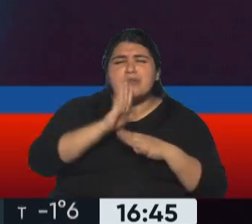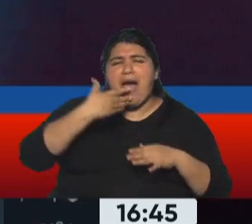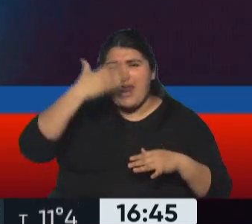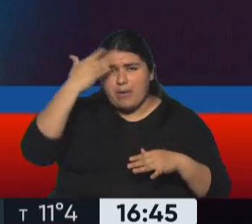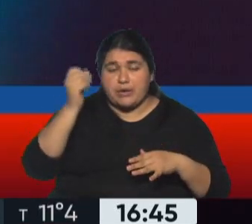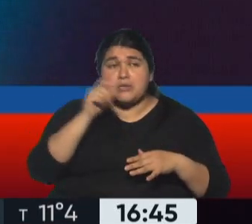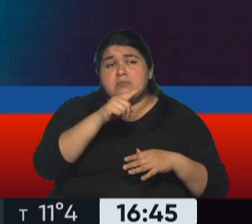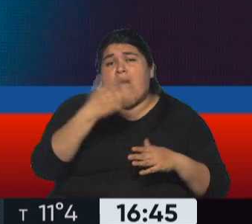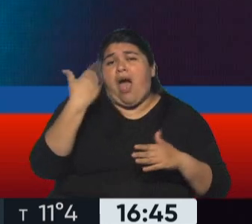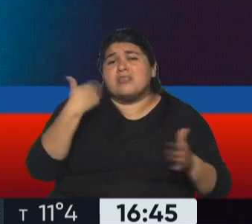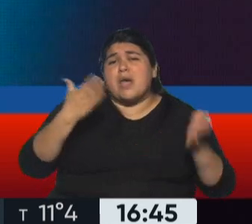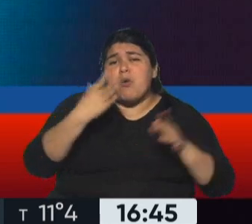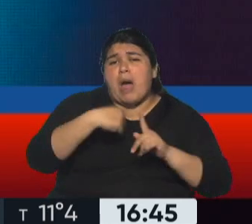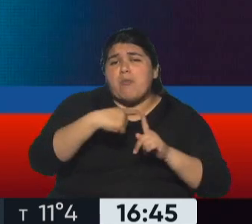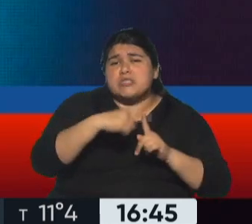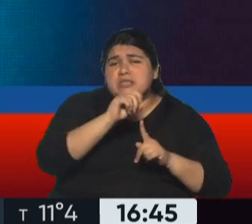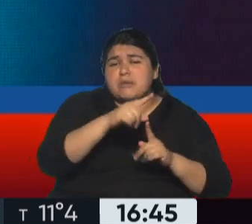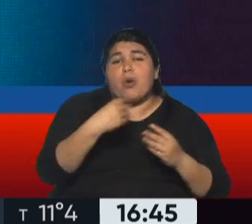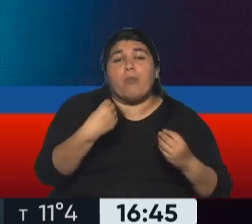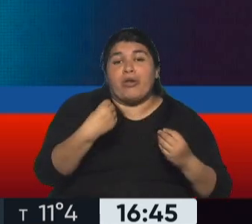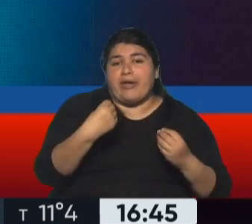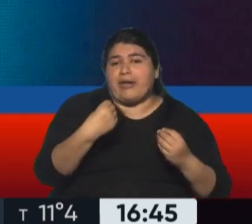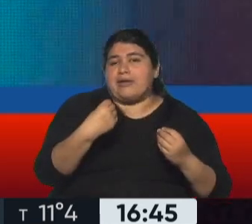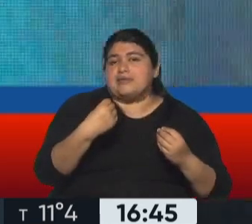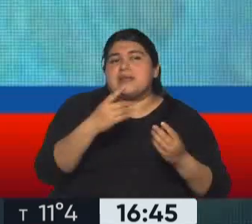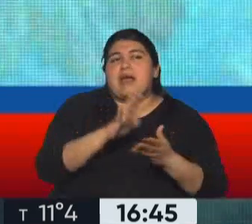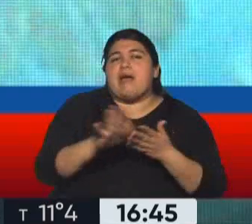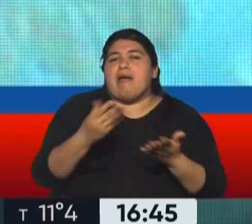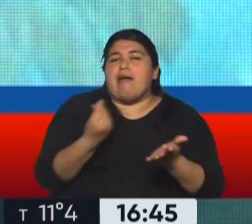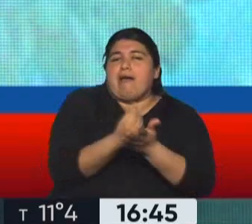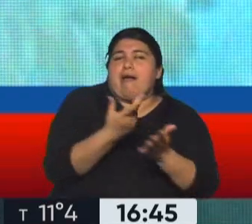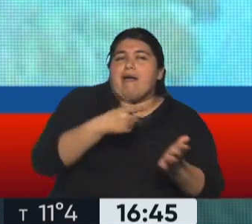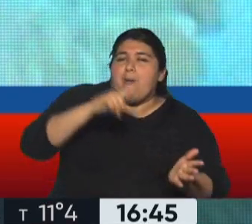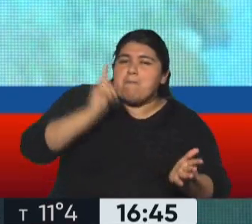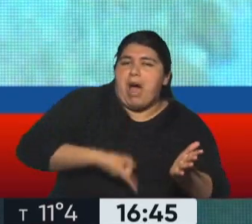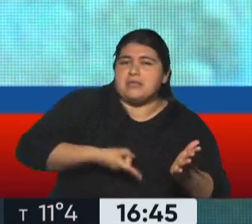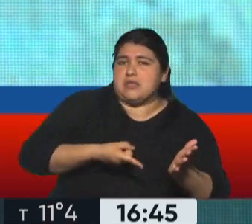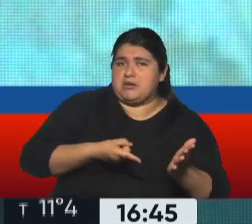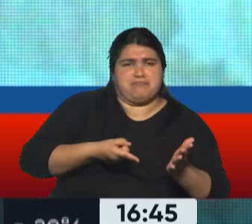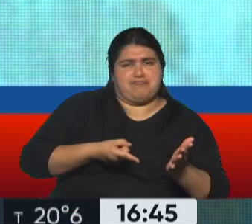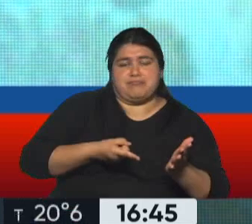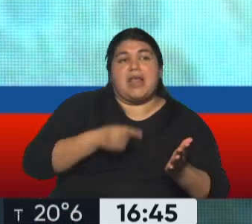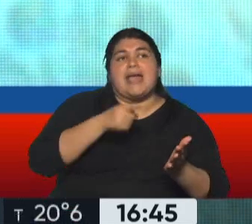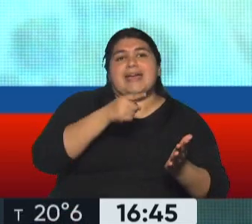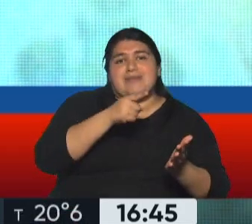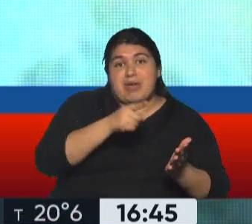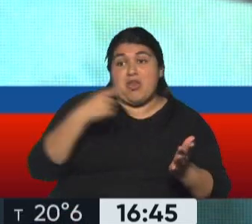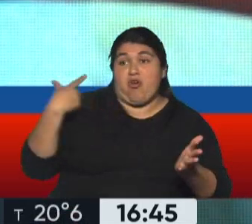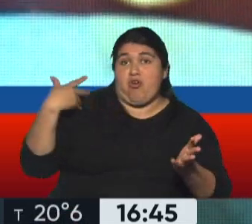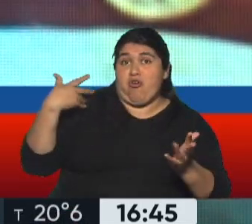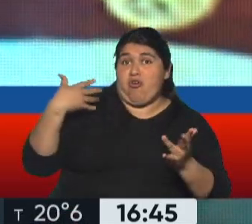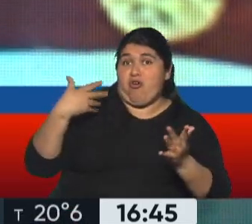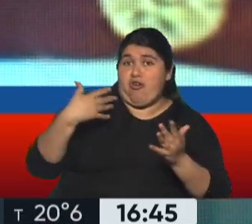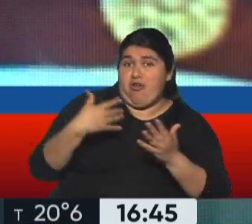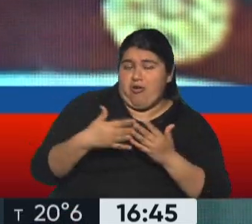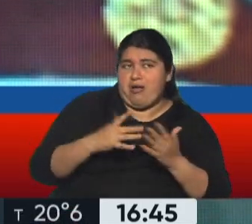exitoso porque no derivó en algún tipo de régimen autoritario, pero que igualmente está mostrando sus puntos